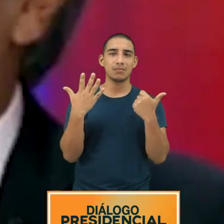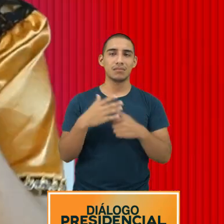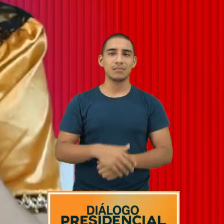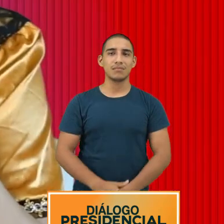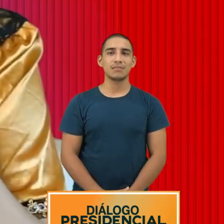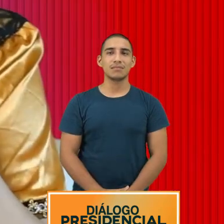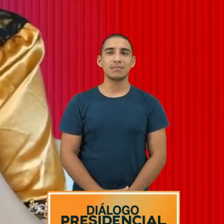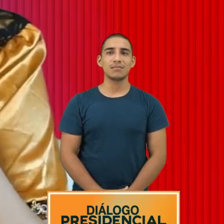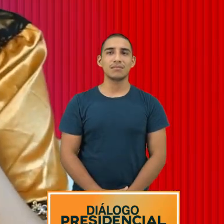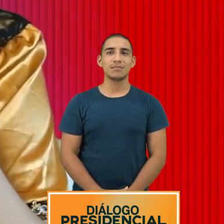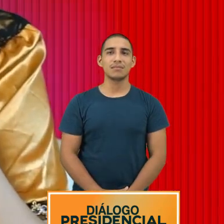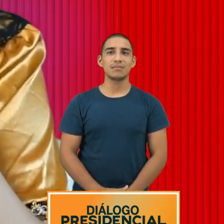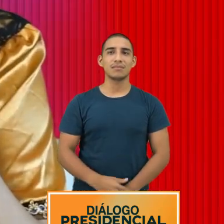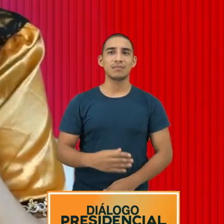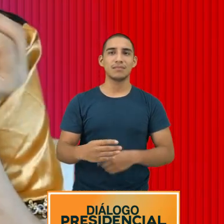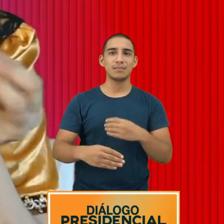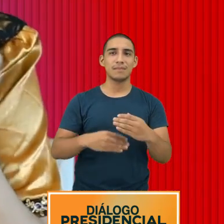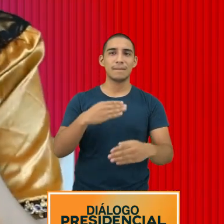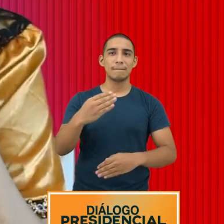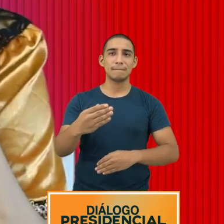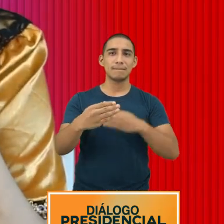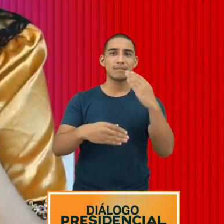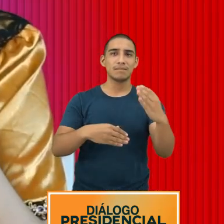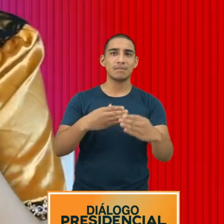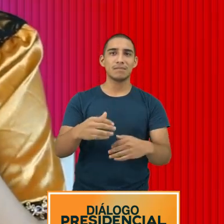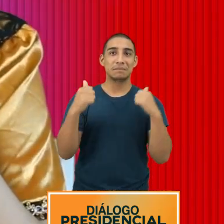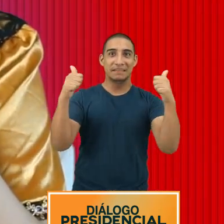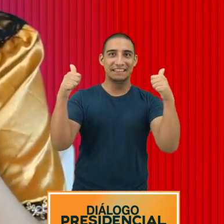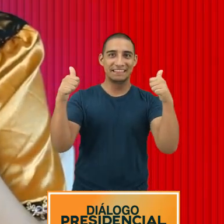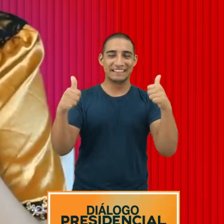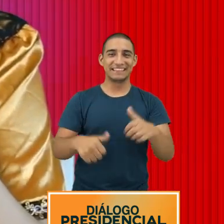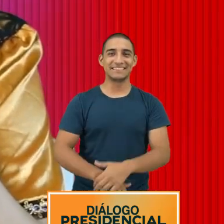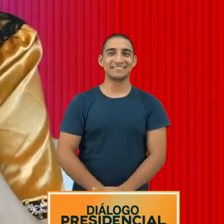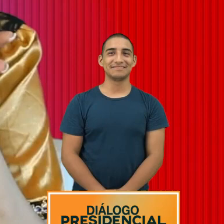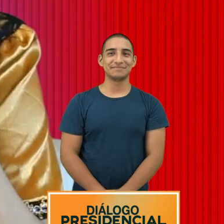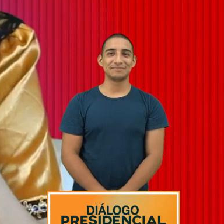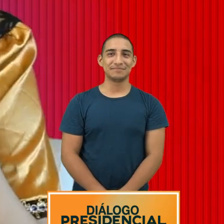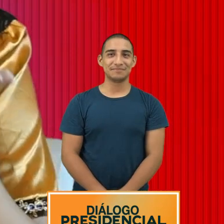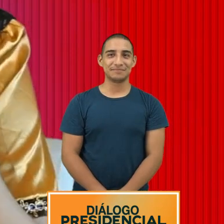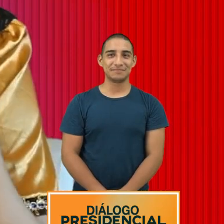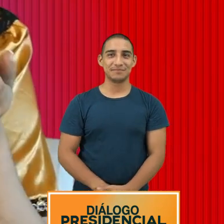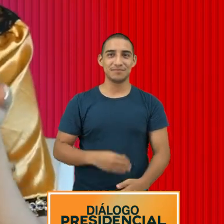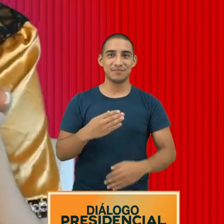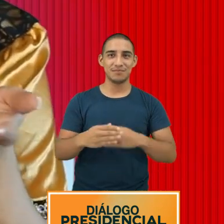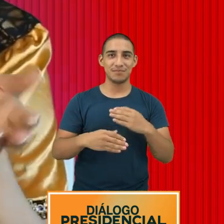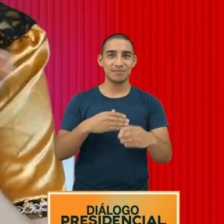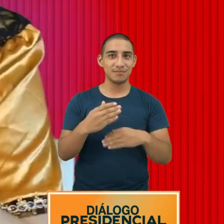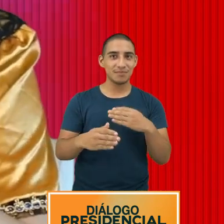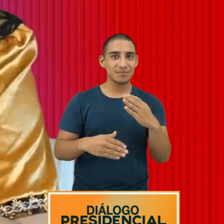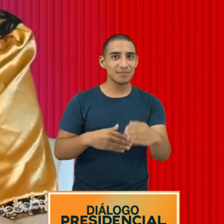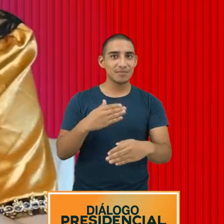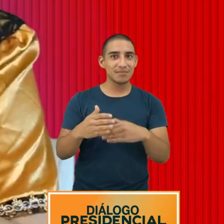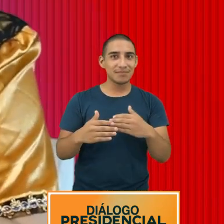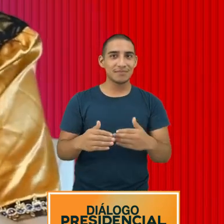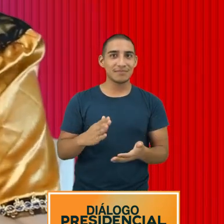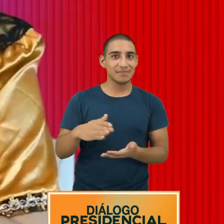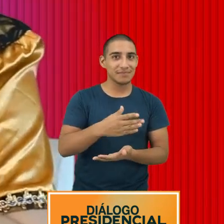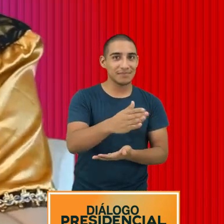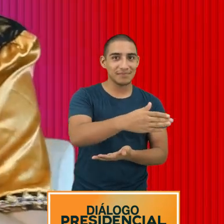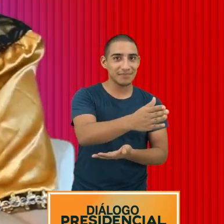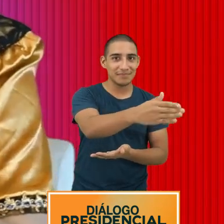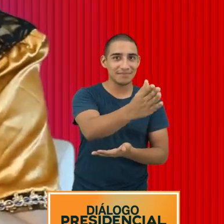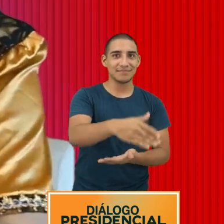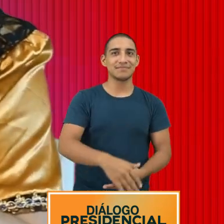intercambiaremos el bón por carro híbrido para poder utilizar pues la tan famosa carretera